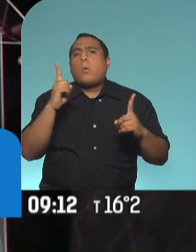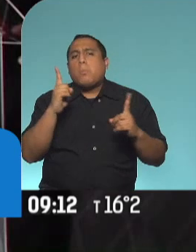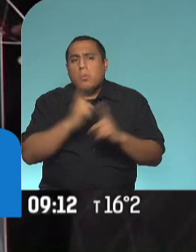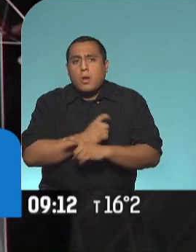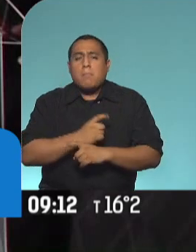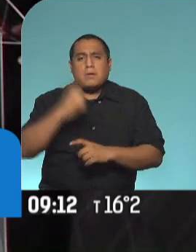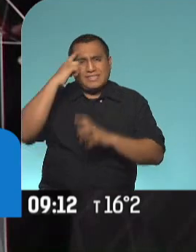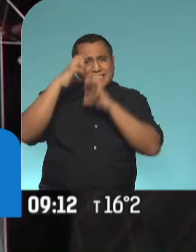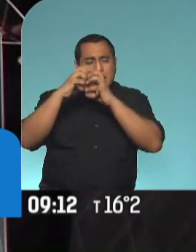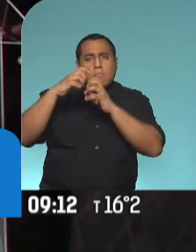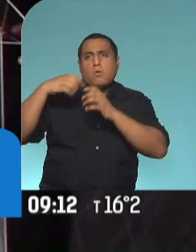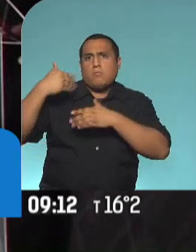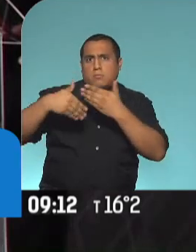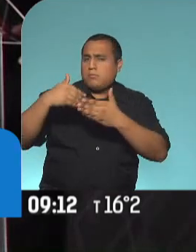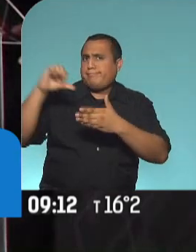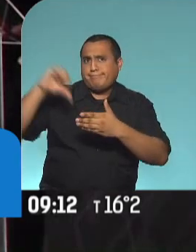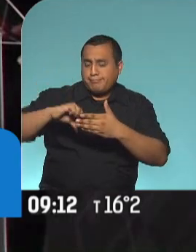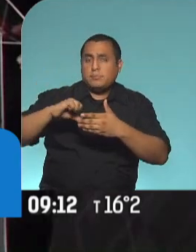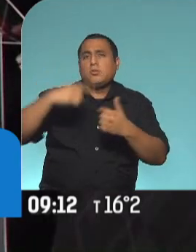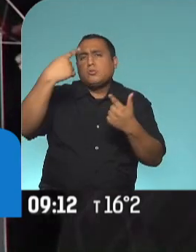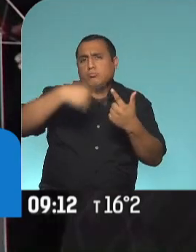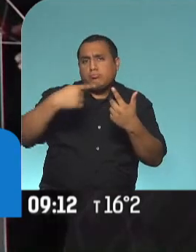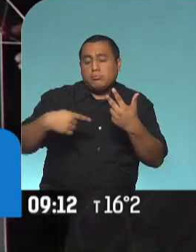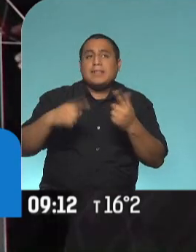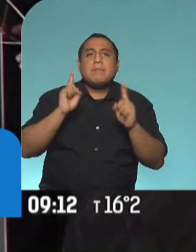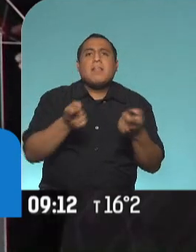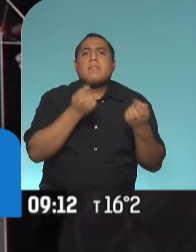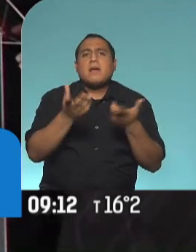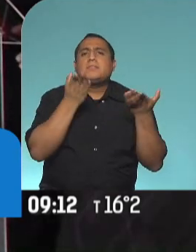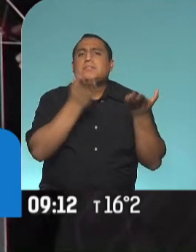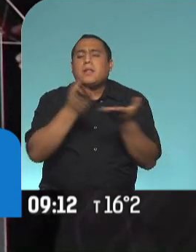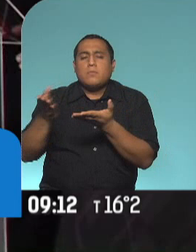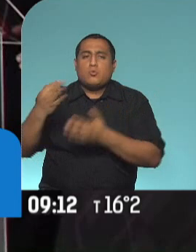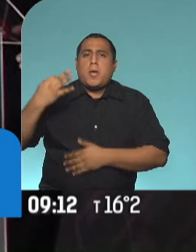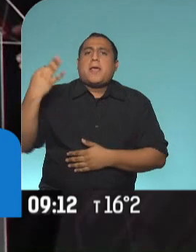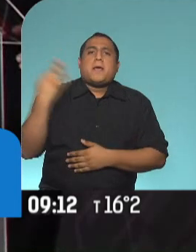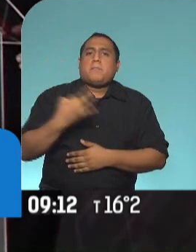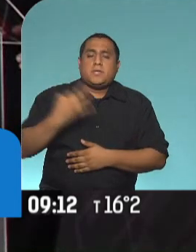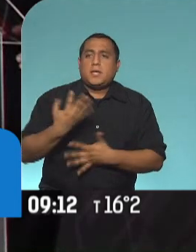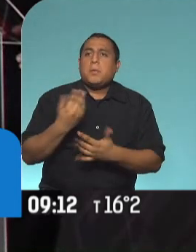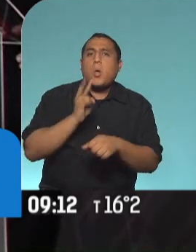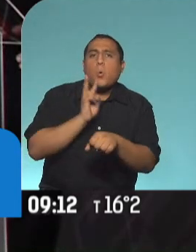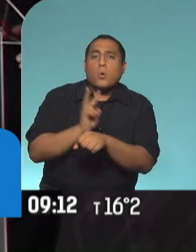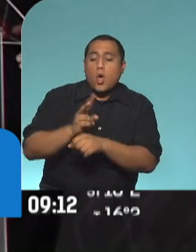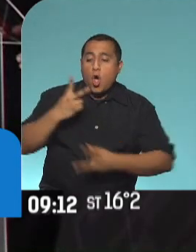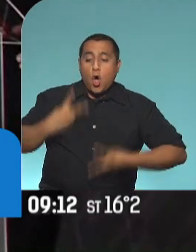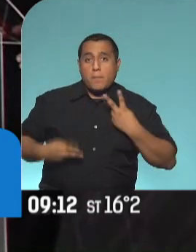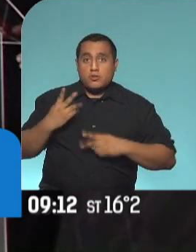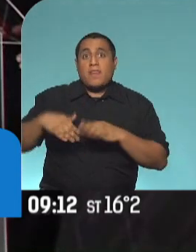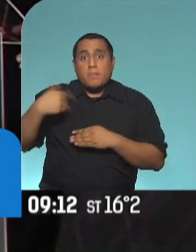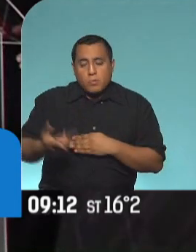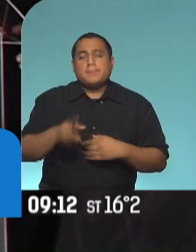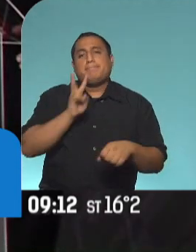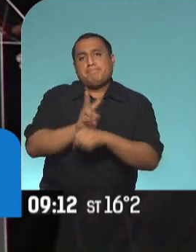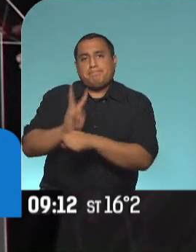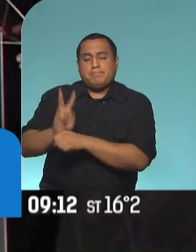del neurodesarrollo y también brindar servicios especiales para los cuidados postoperatorios. También es